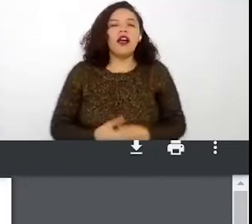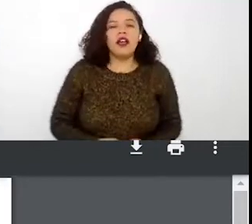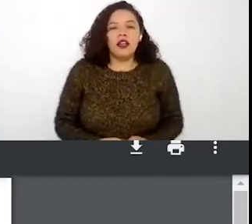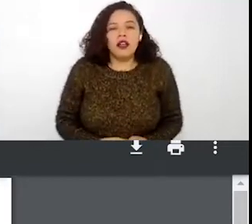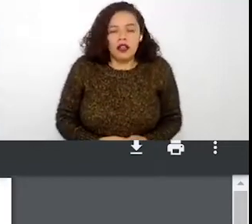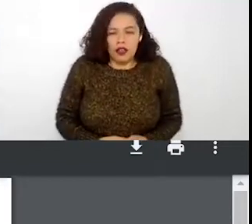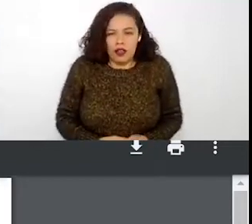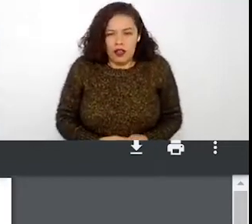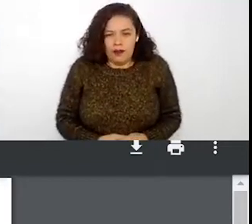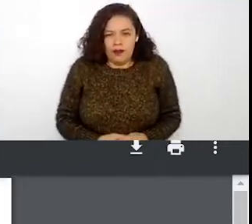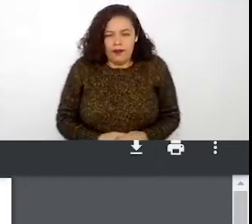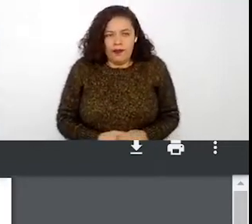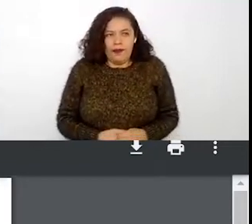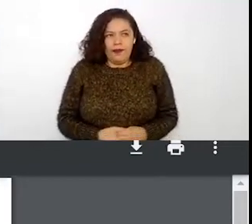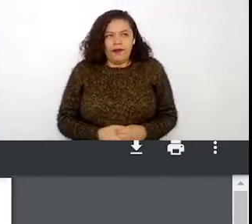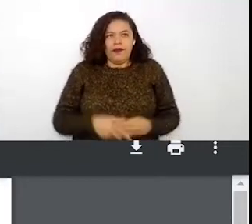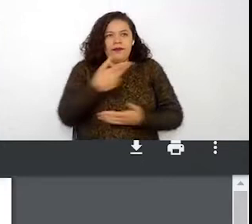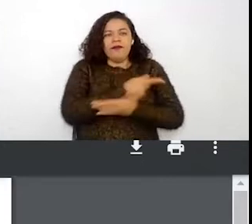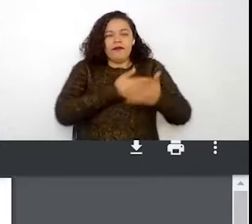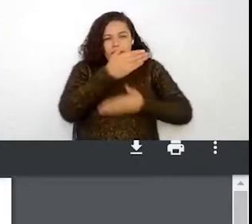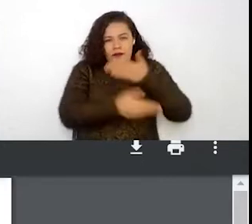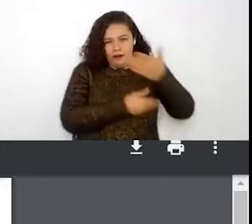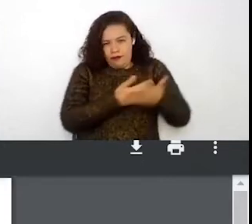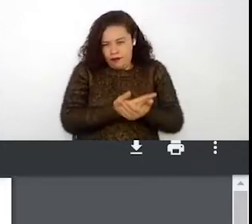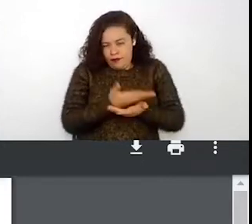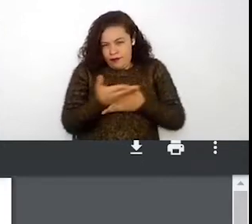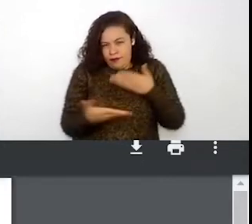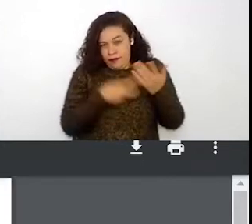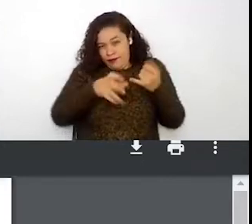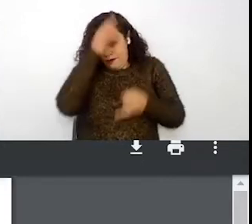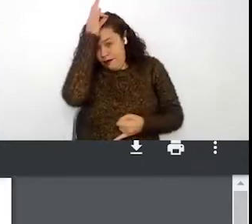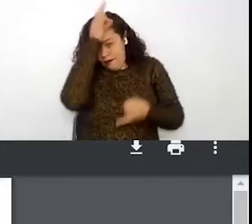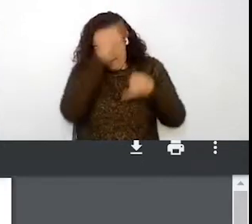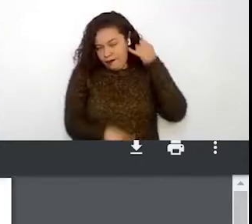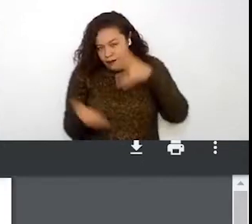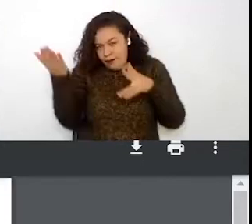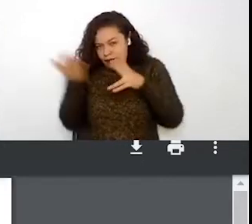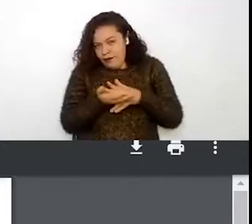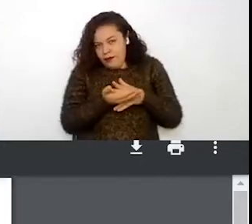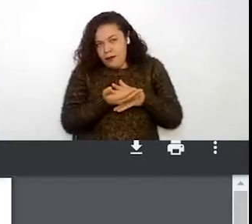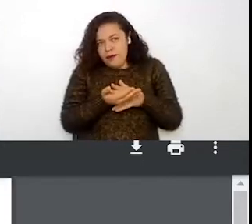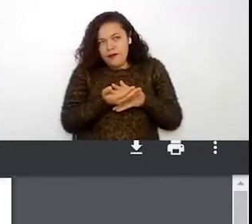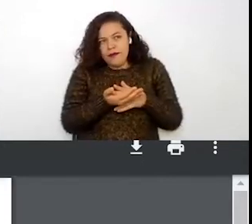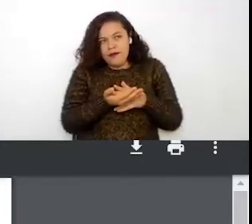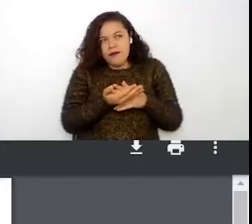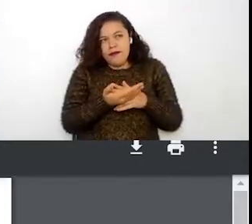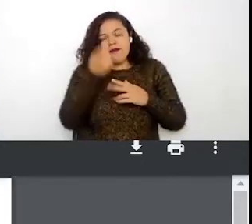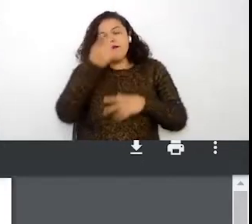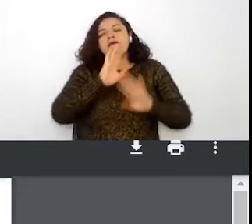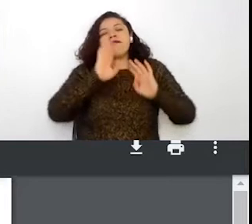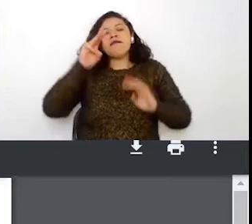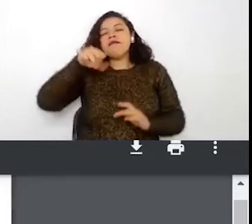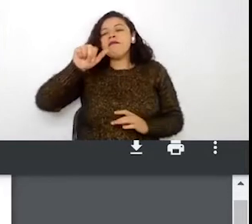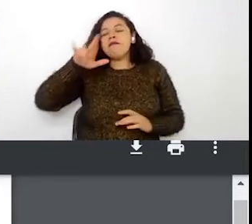la proyección anual de servicios digamos que es la última parte que les explicó que les explicó Mario